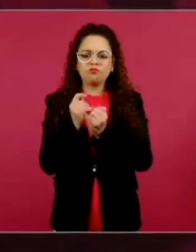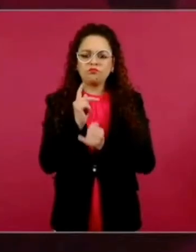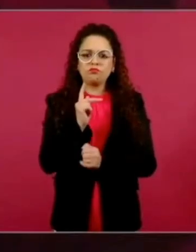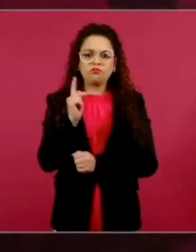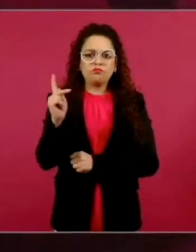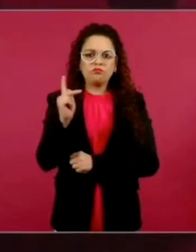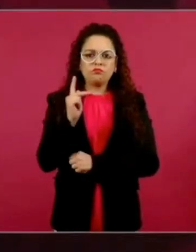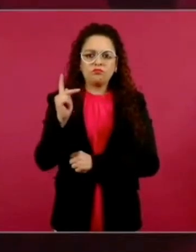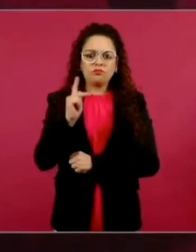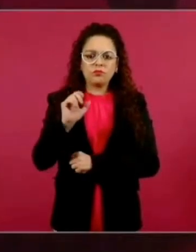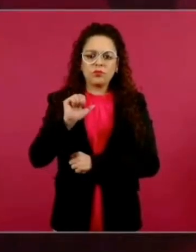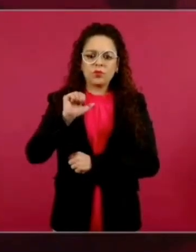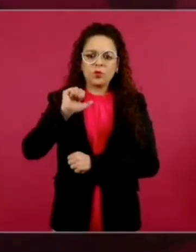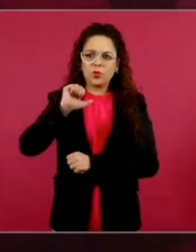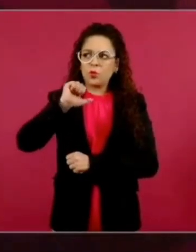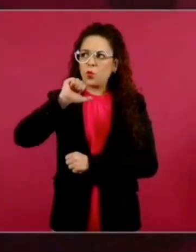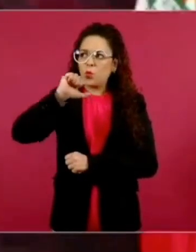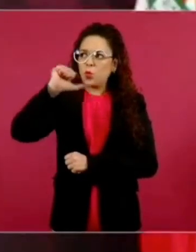la tierra.